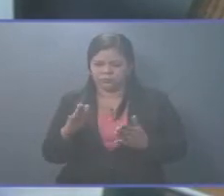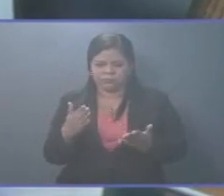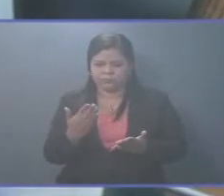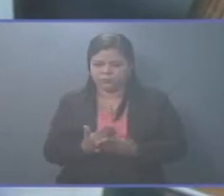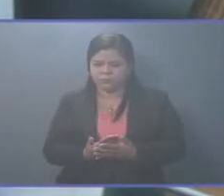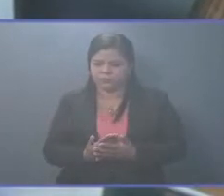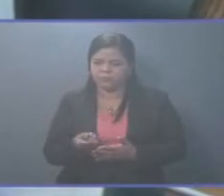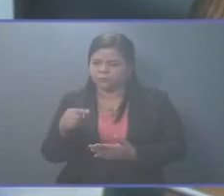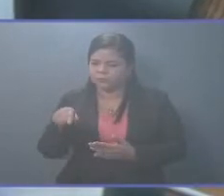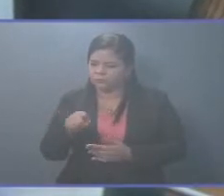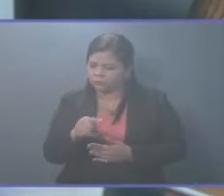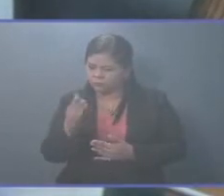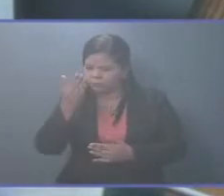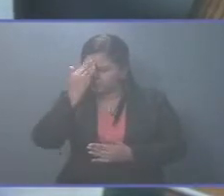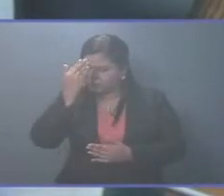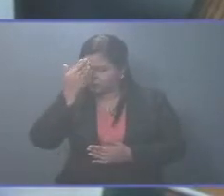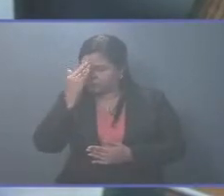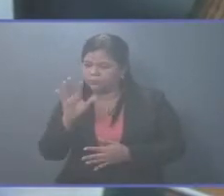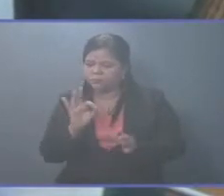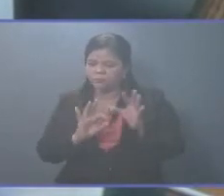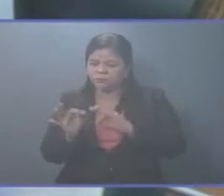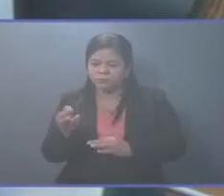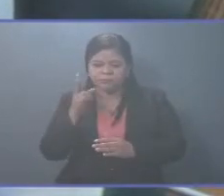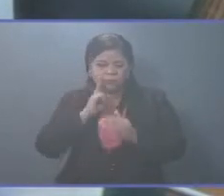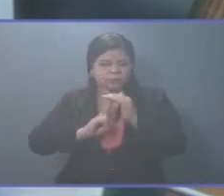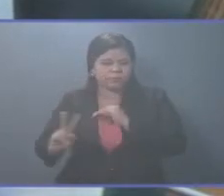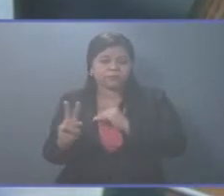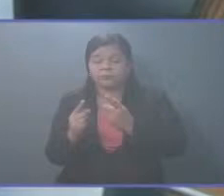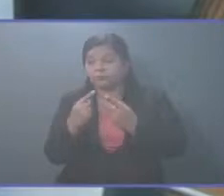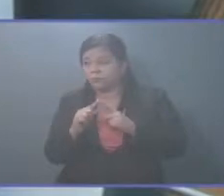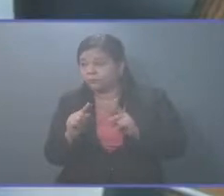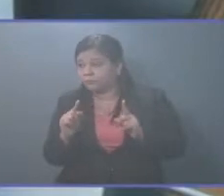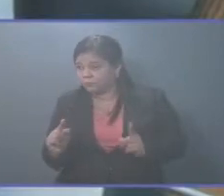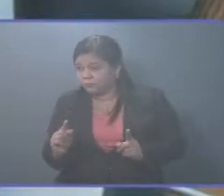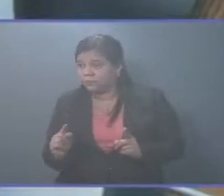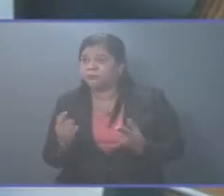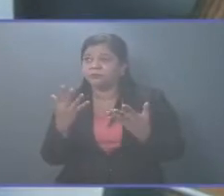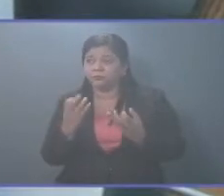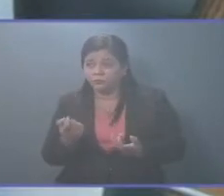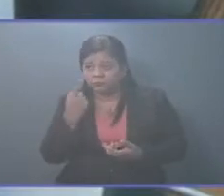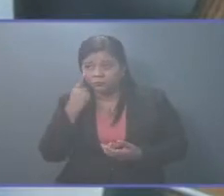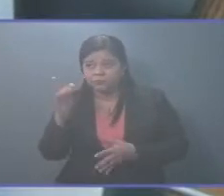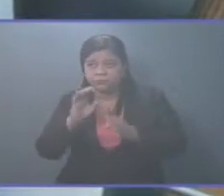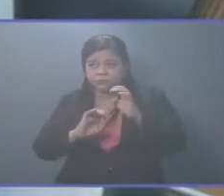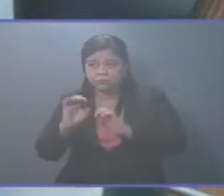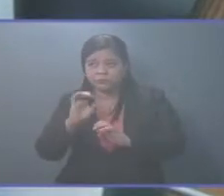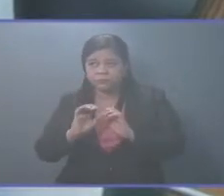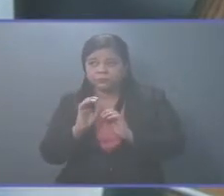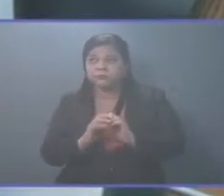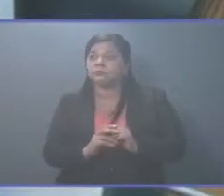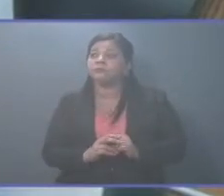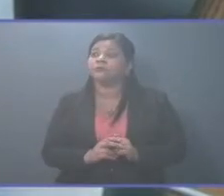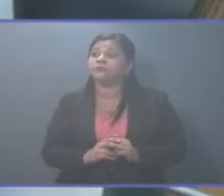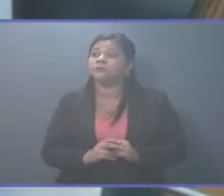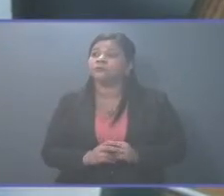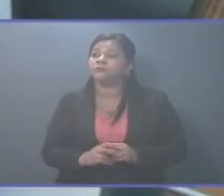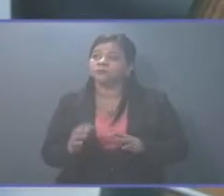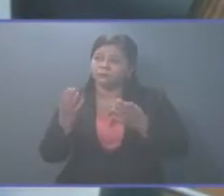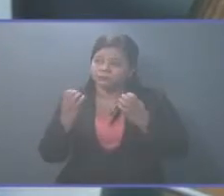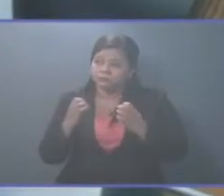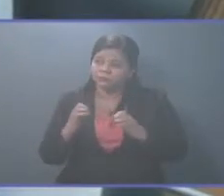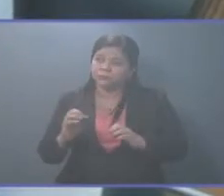ustedes seguramente tiene desde su perspectiva, y por supuesto para valorar cuáles son las estrategias que